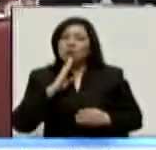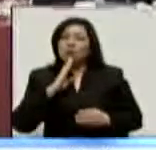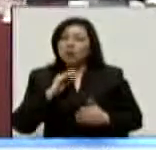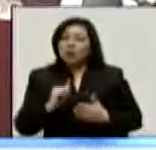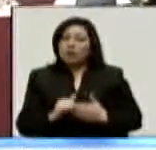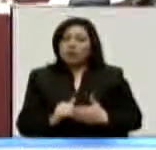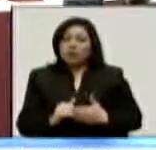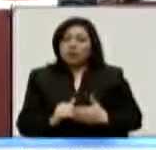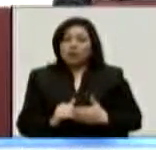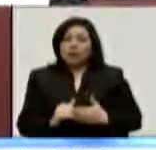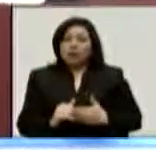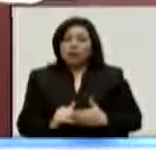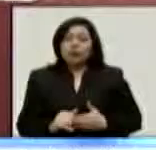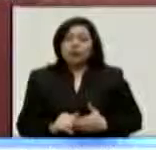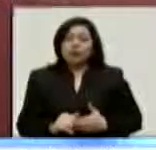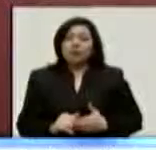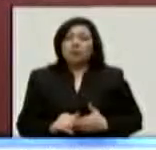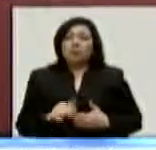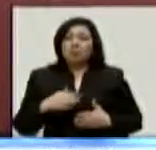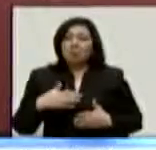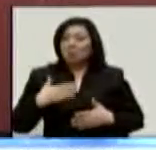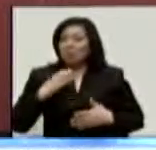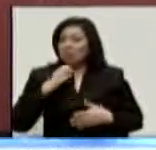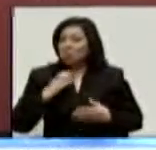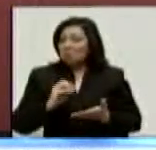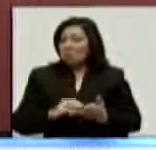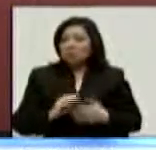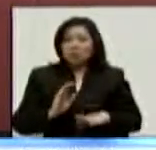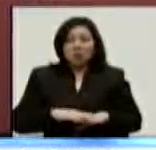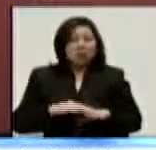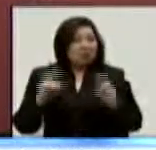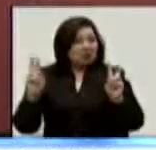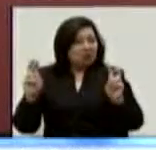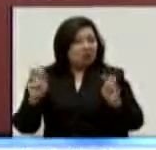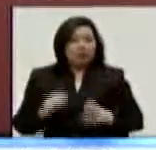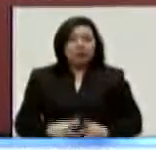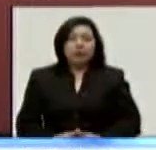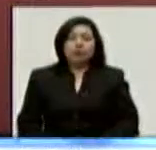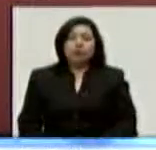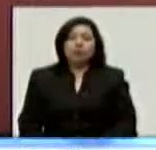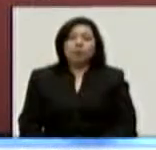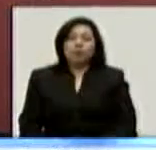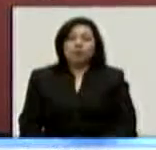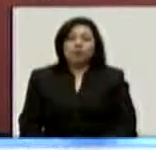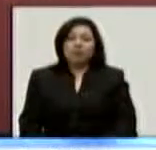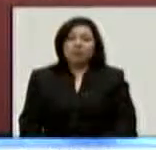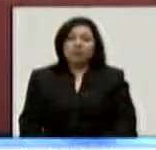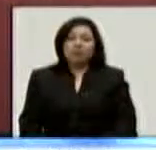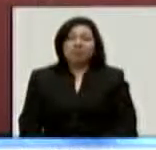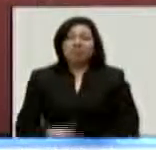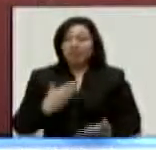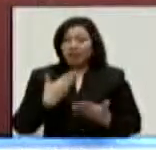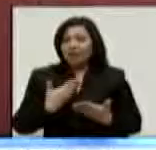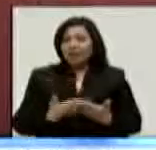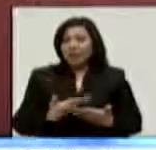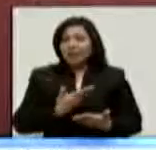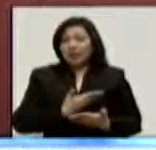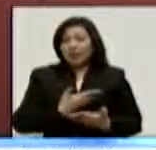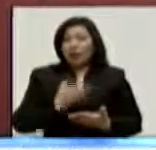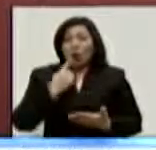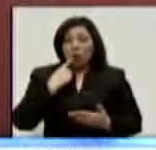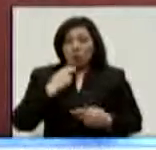empresa estatal allá que se llama Socar, y puedo conversar más de ese tema, señor presidente. Muchas gracias. Muchas gracias, señor Gutiérrez.